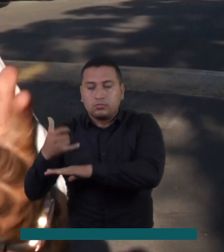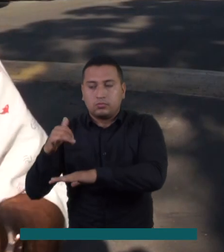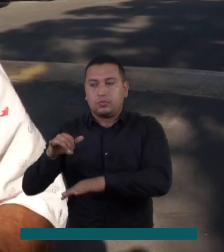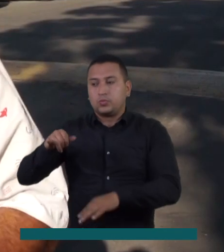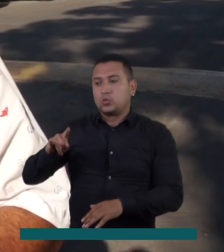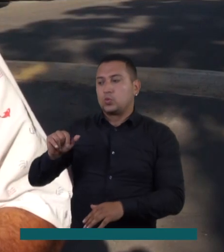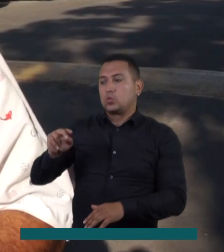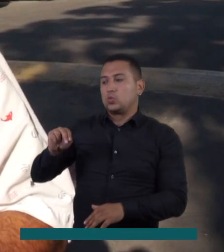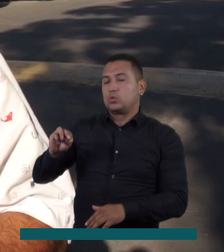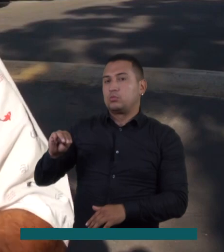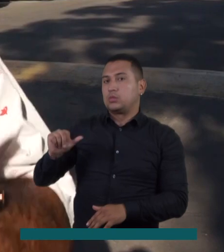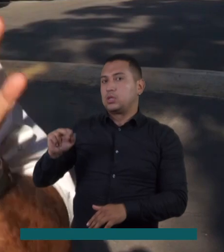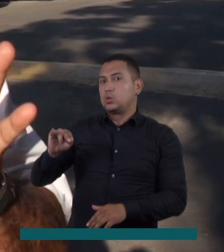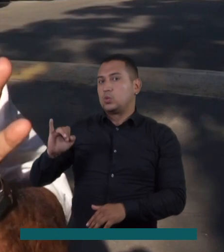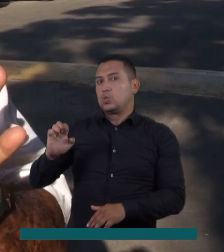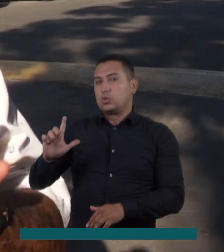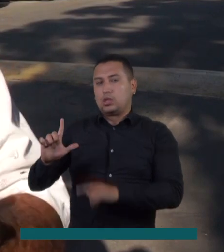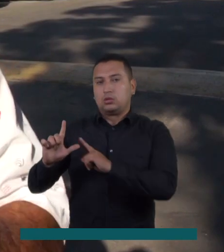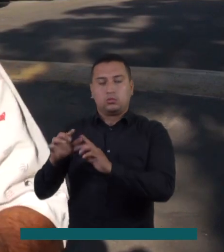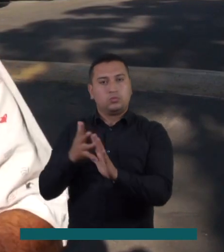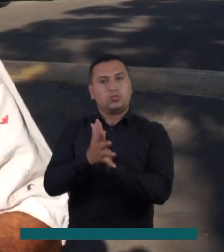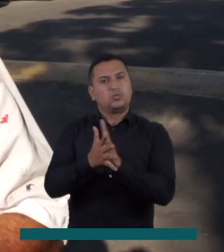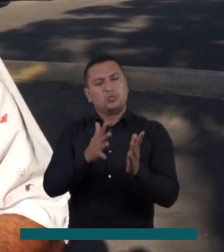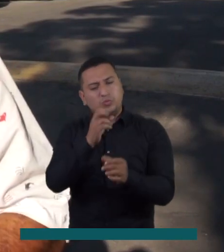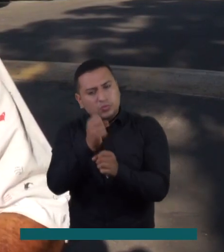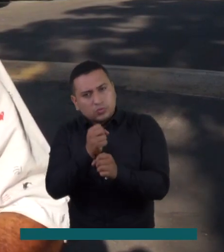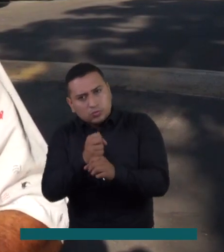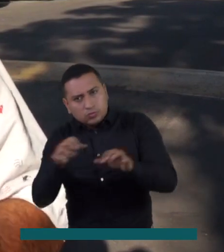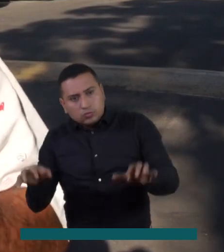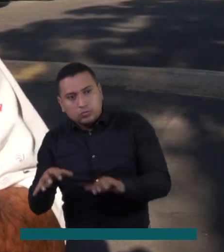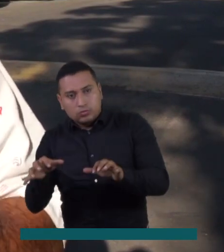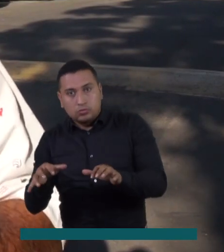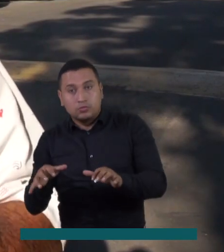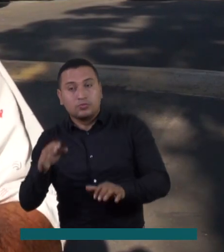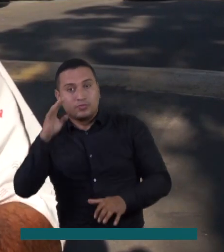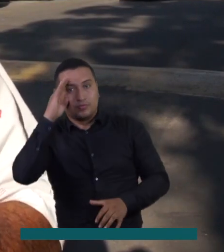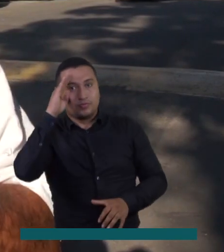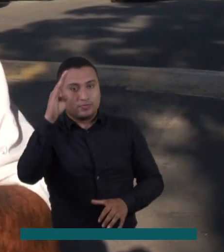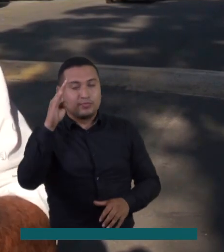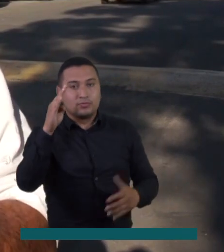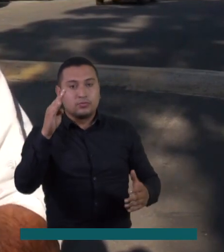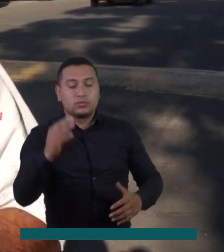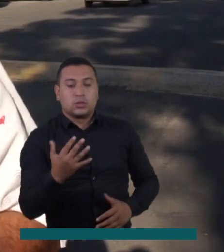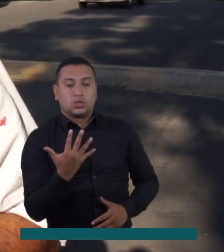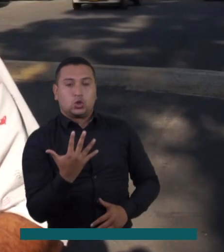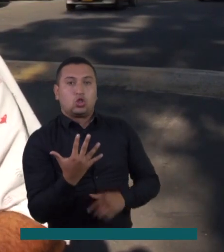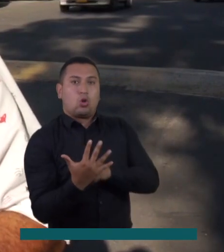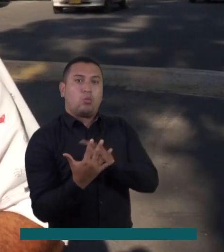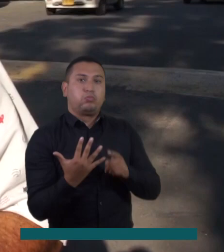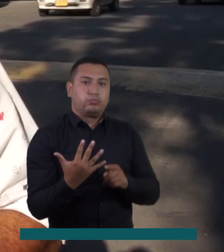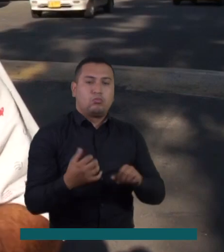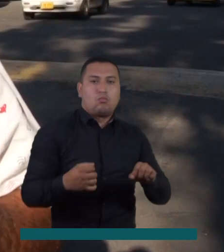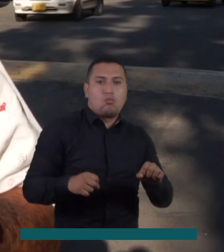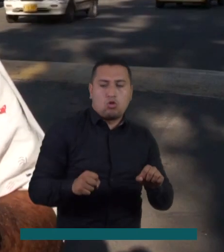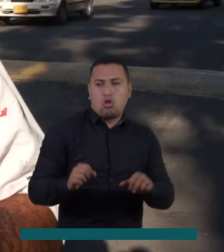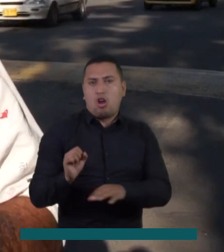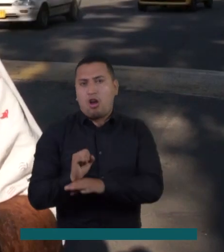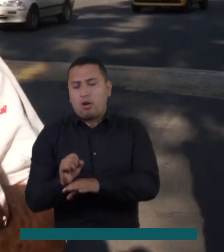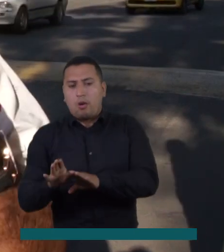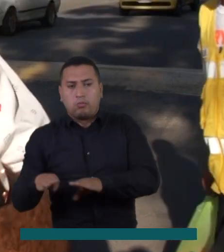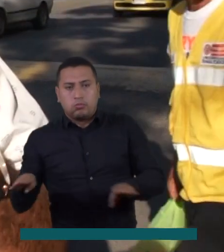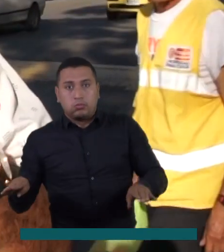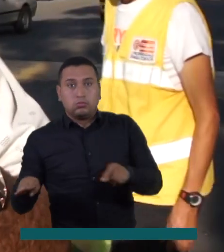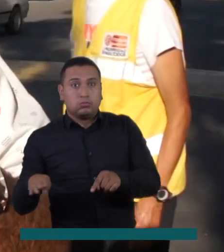Hola Mabel y televidentes. Cinco vehículos entre motocicletas y carros particulares robados en Bogotá y Pusagasugá fueron